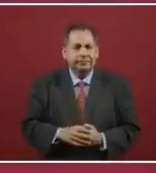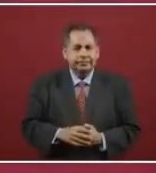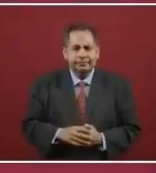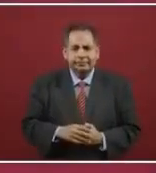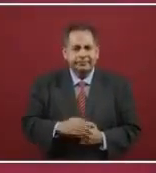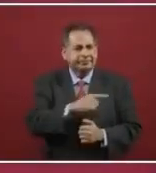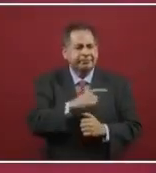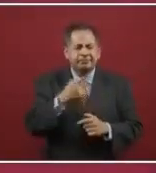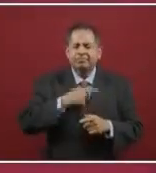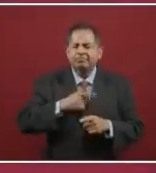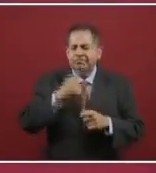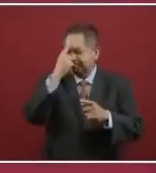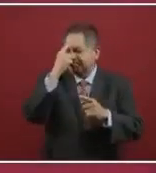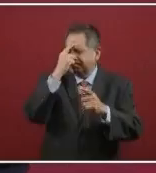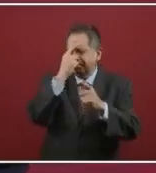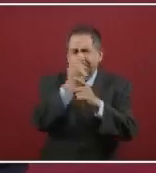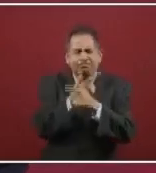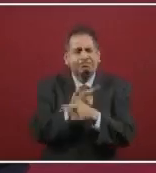libre,